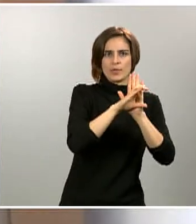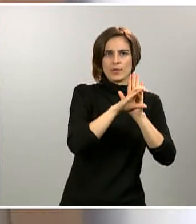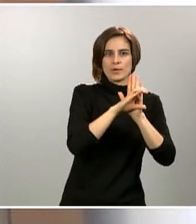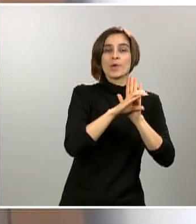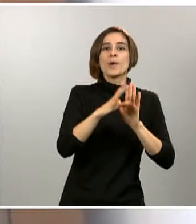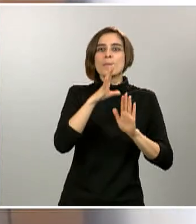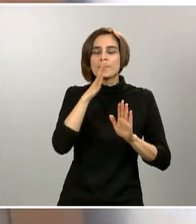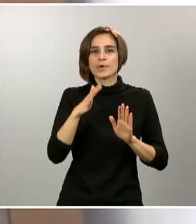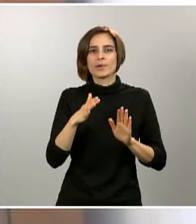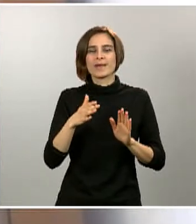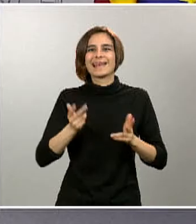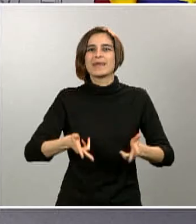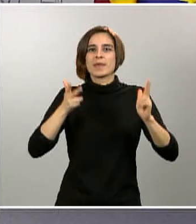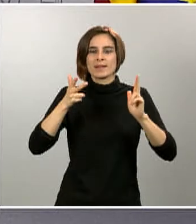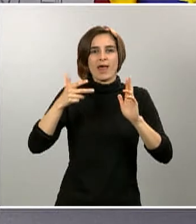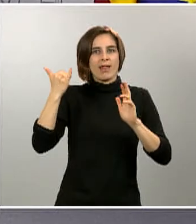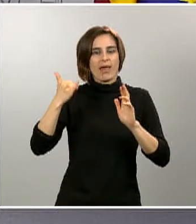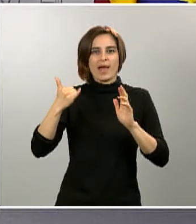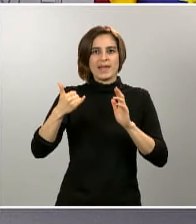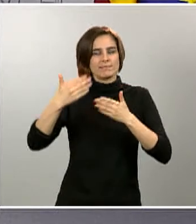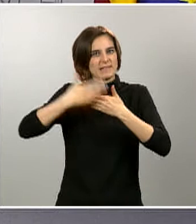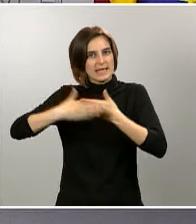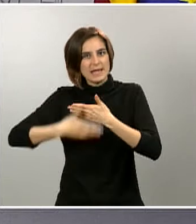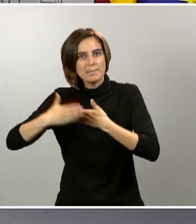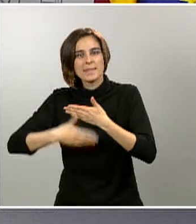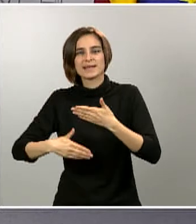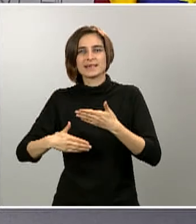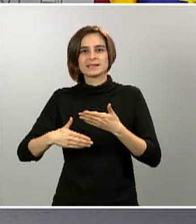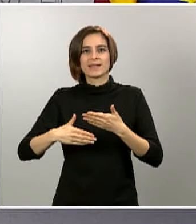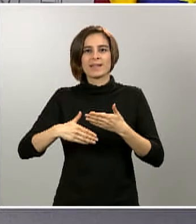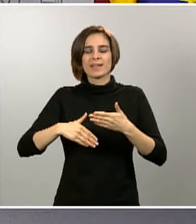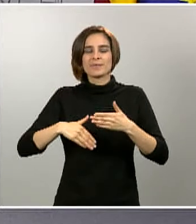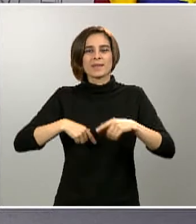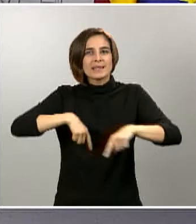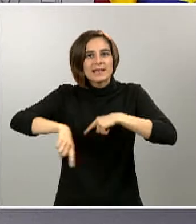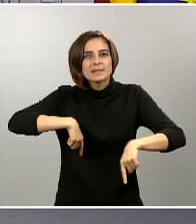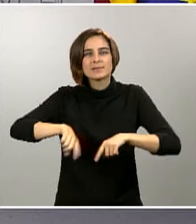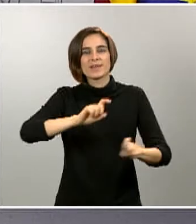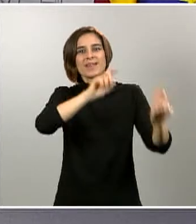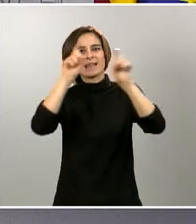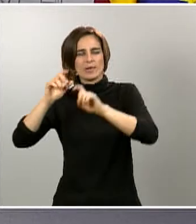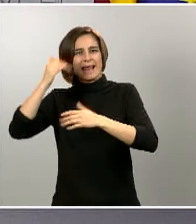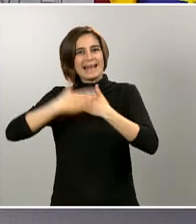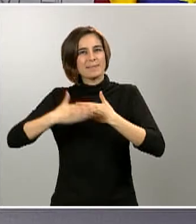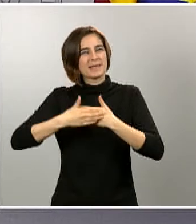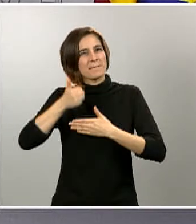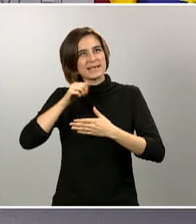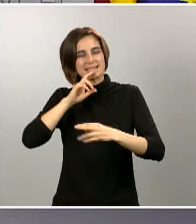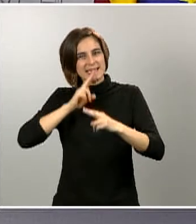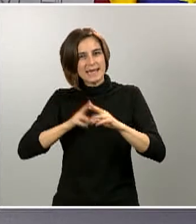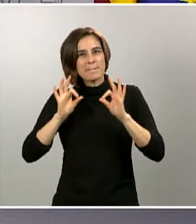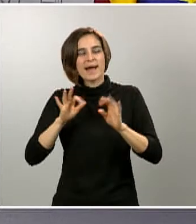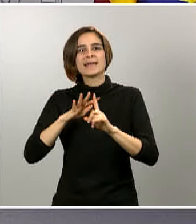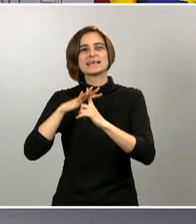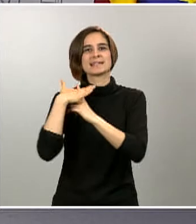de confinamiento y de restricción de circulación cabrían más en un sistema de estado de excepción. Querría saber su opinión al respecto. Y también me gustaría preguntarle